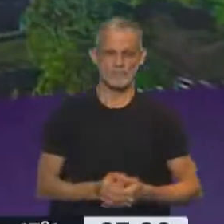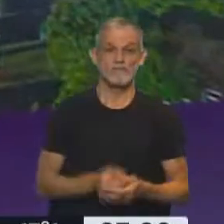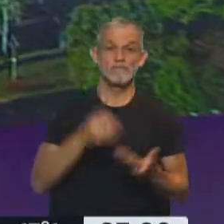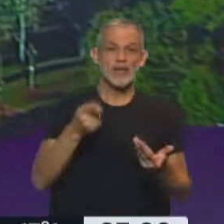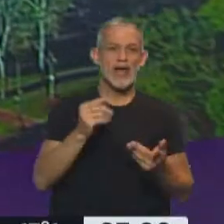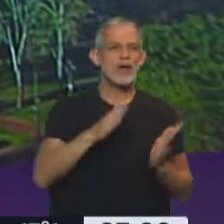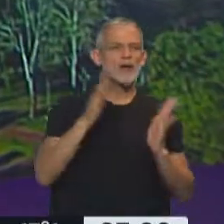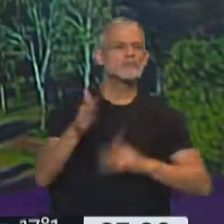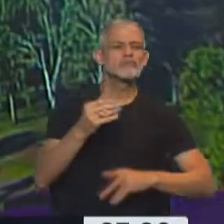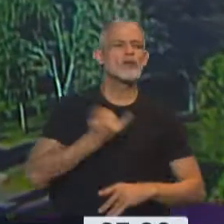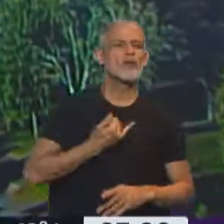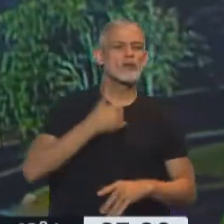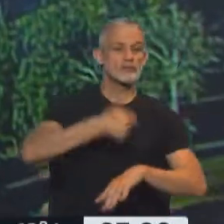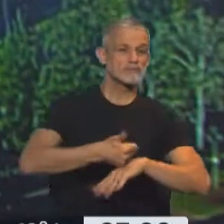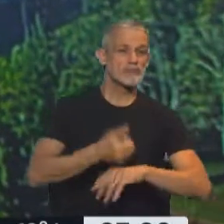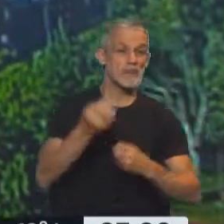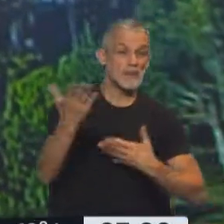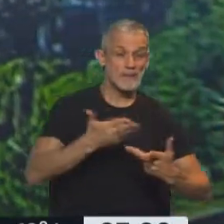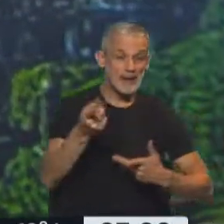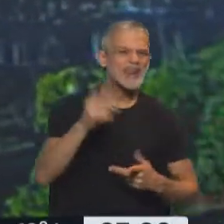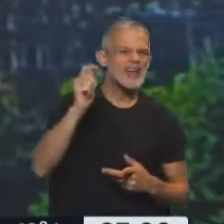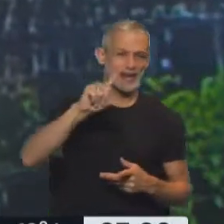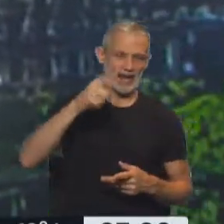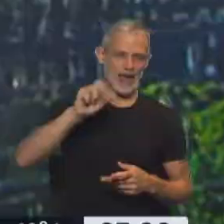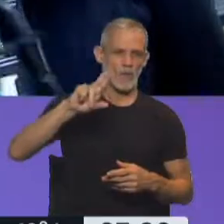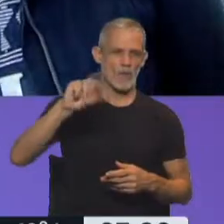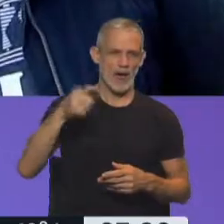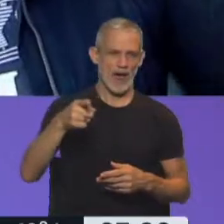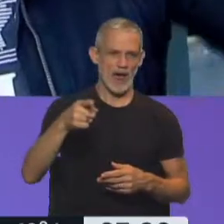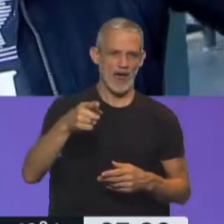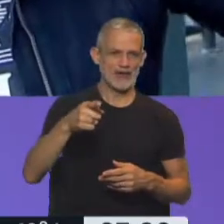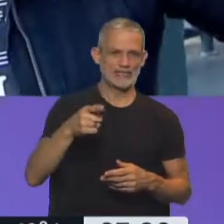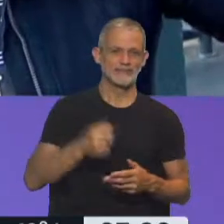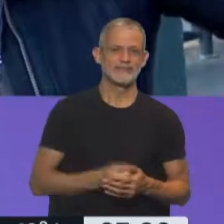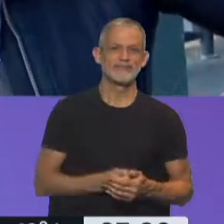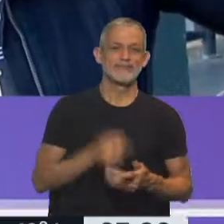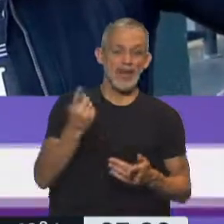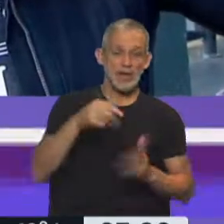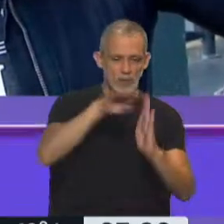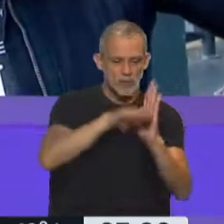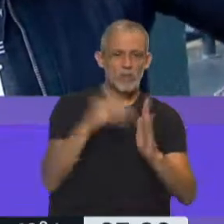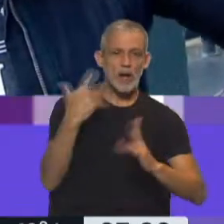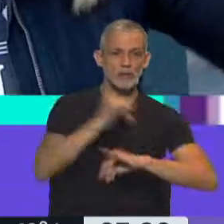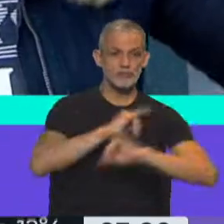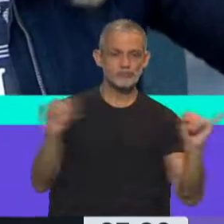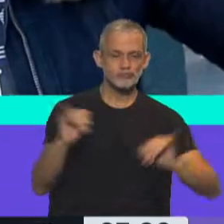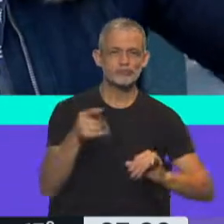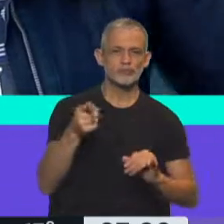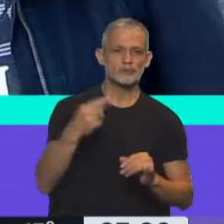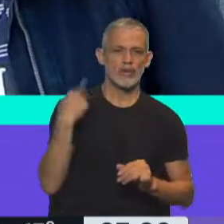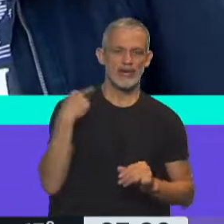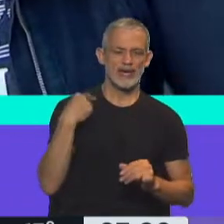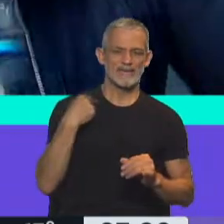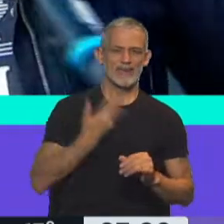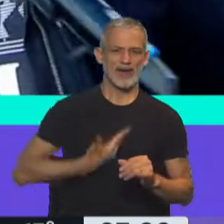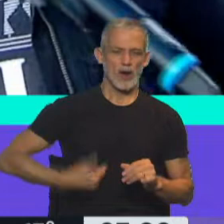Nos trasladamos ahora al móvil, le damos la bienvenida en esta primera edición de Noticias a Laura Maiocchi. Hay diversas medidas sanitarias ayer anunciadas por el jefe del